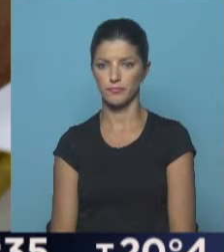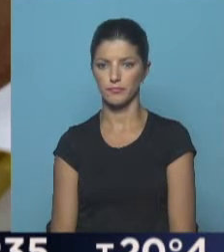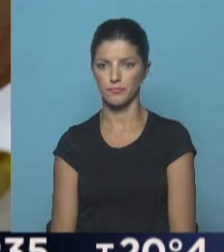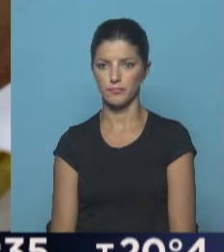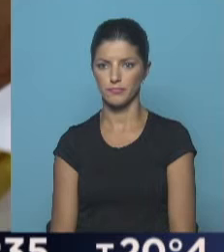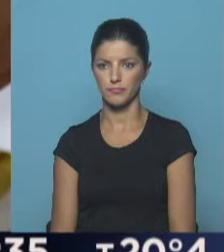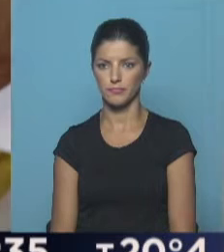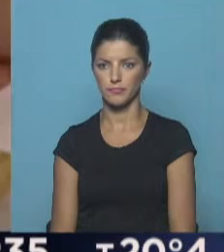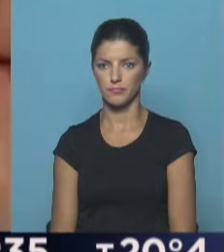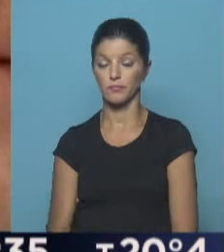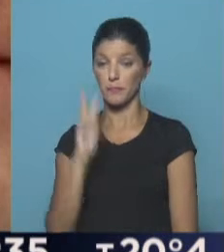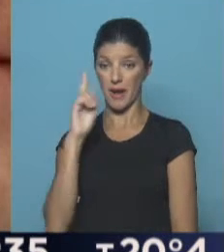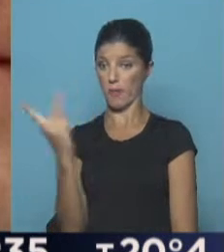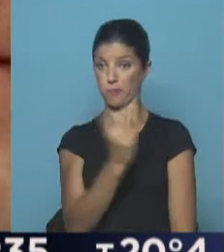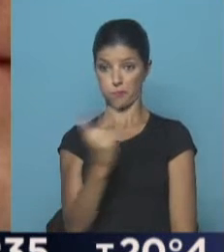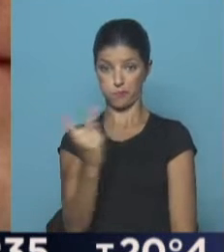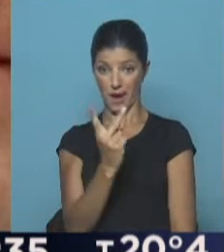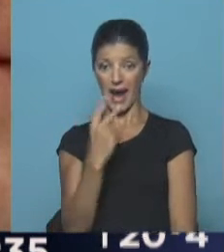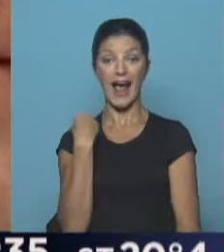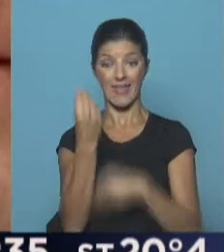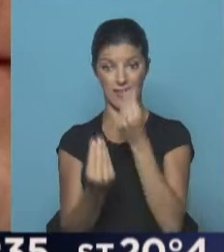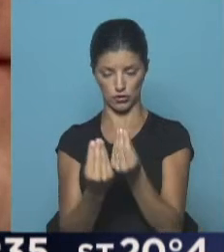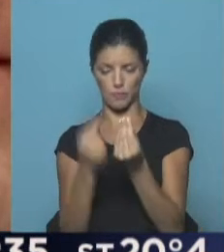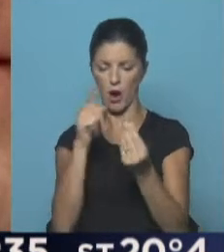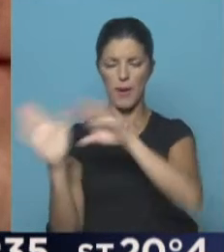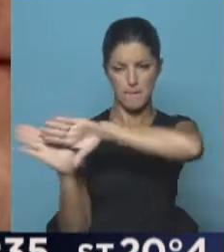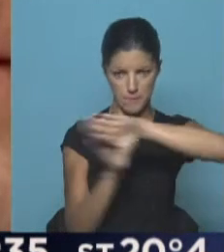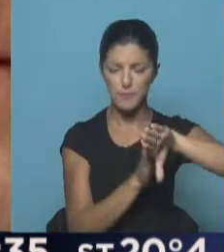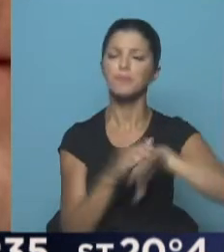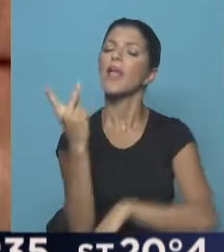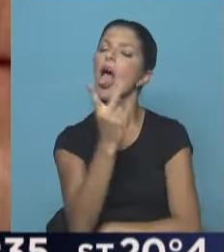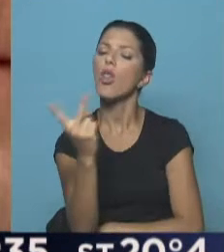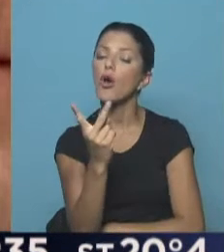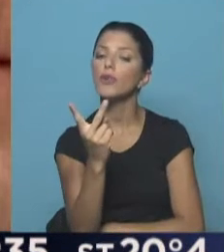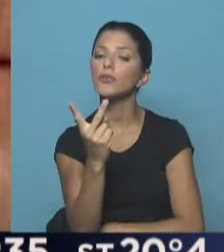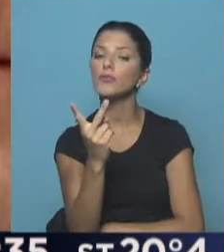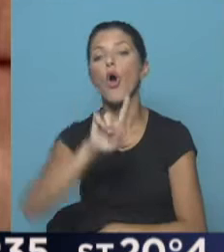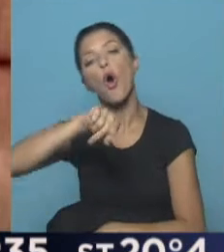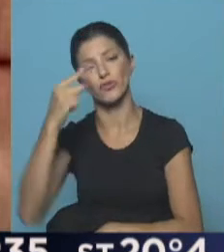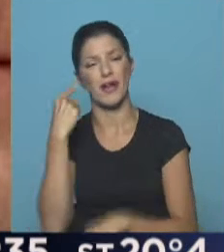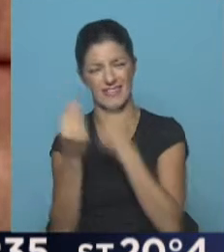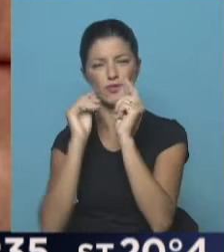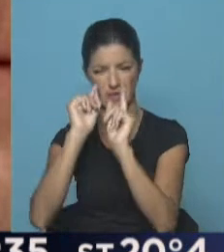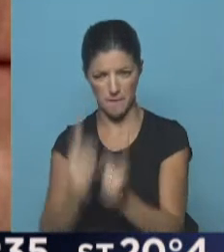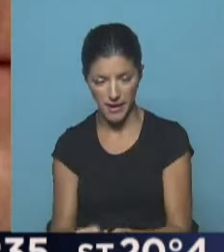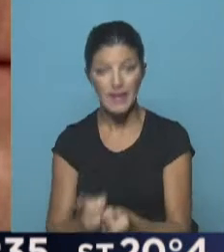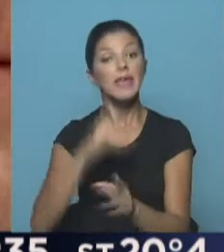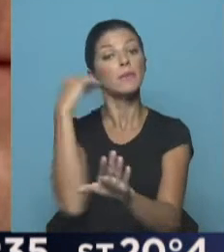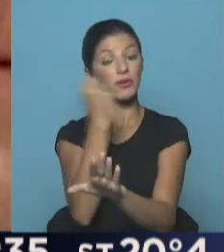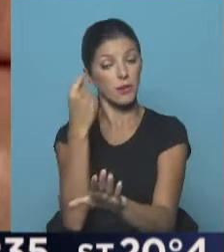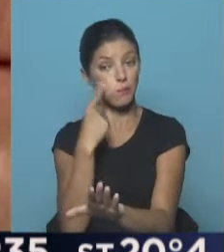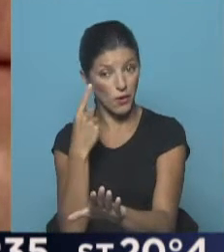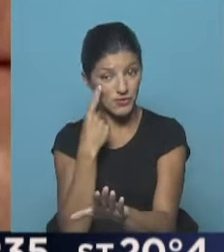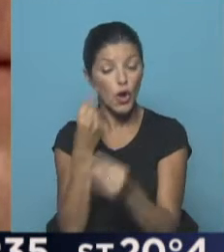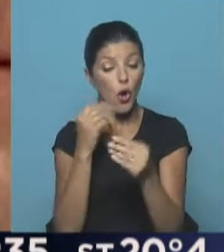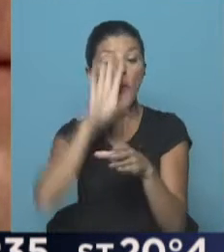Bien, ahí están, ellos dos eran precisamente los candidatos. Ahora ahí tenemos el resto de los candidatos. Es importante saber para ver cómo queda